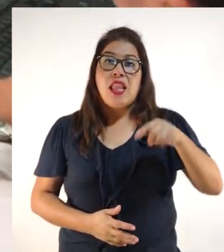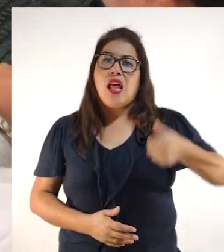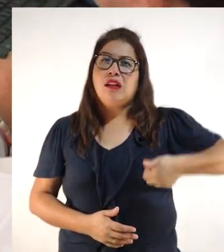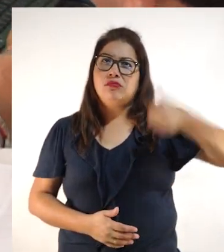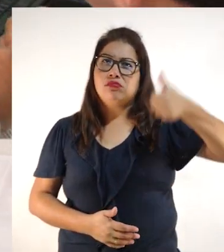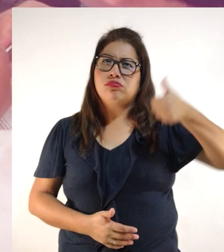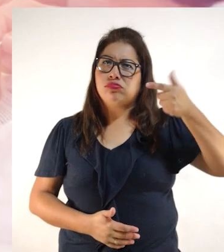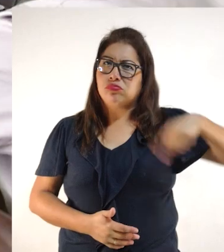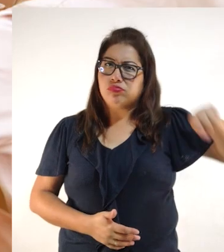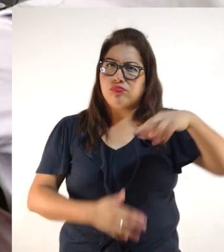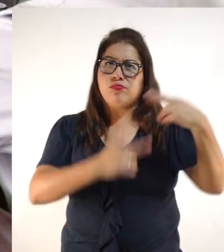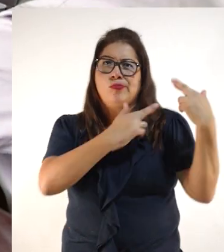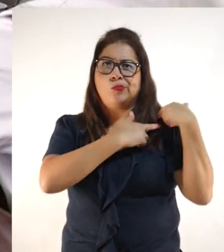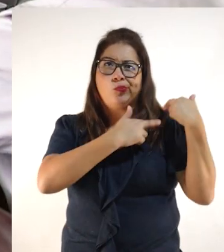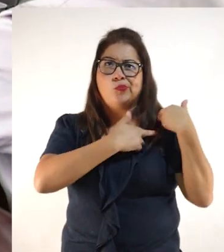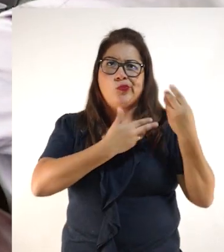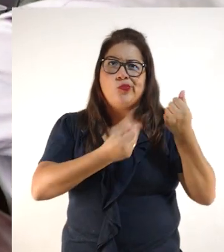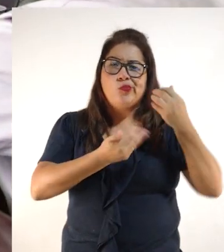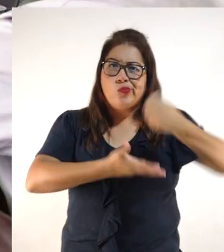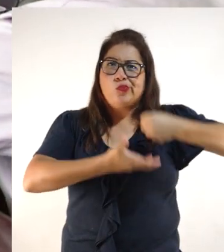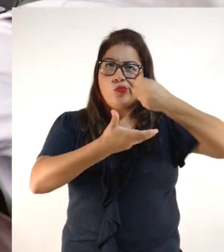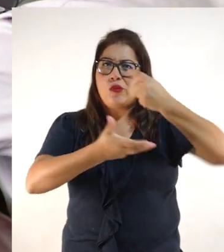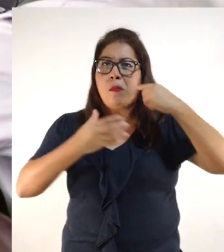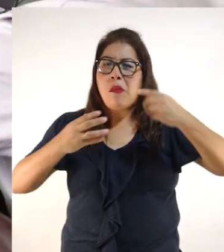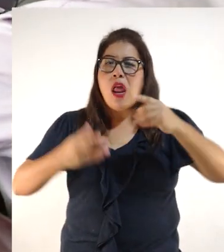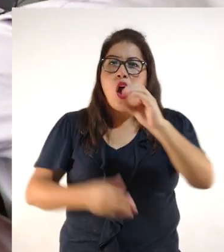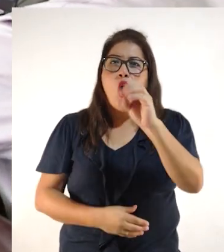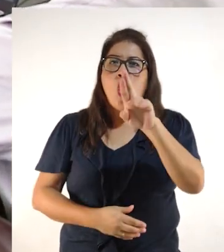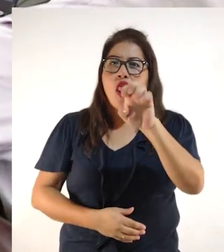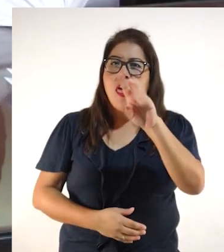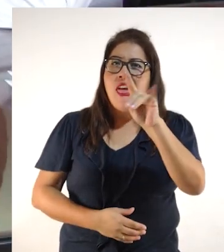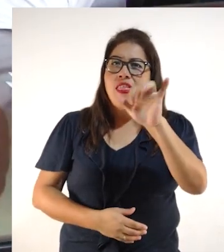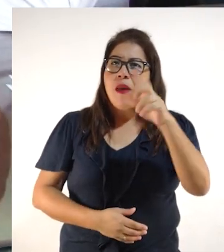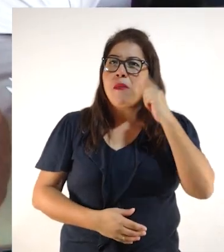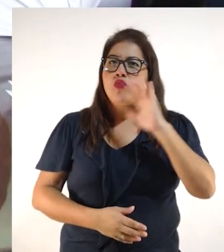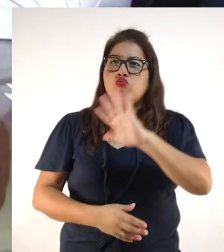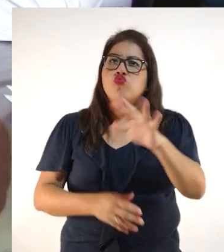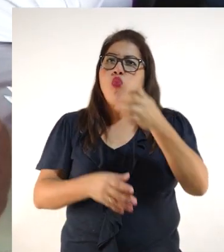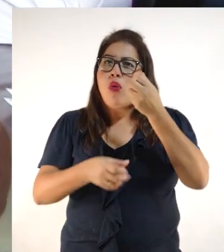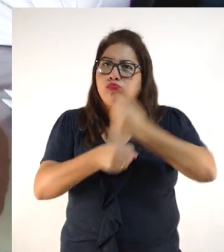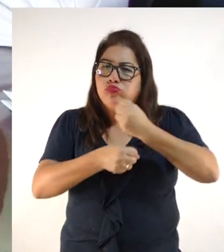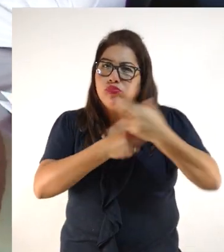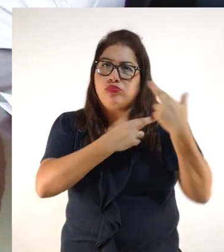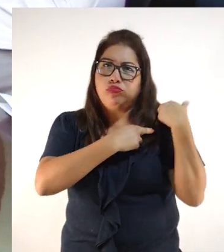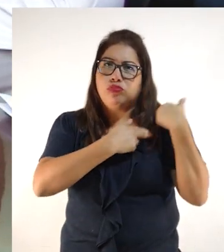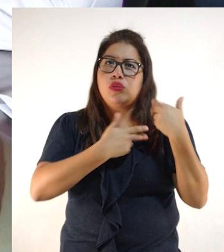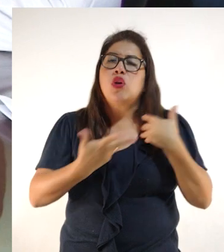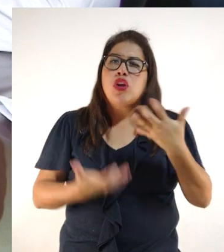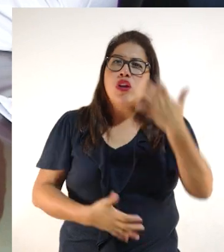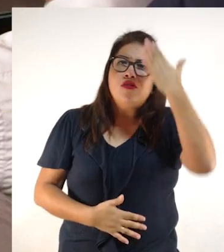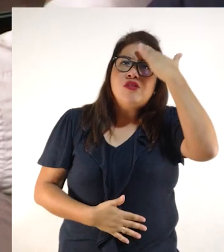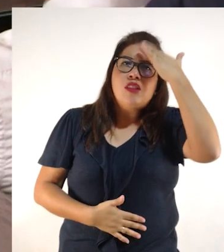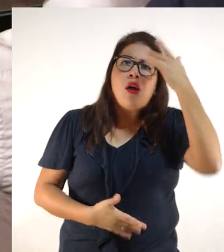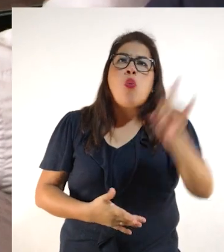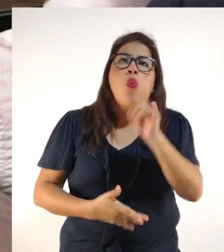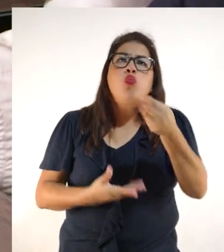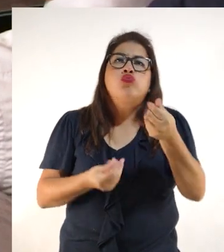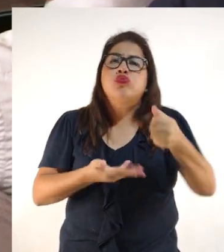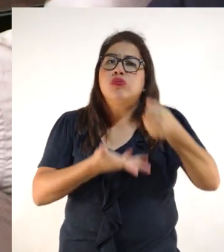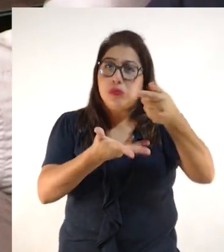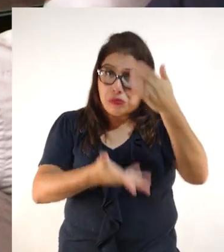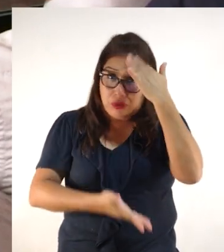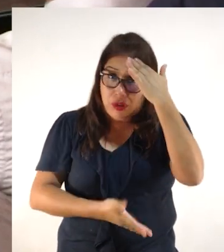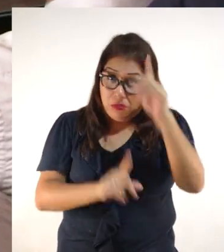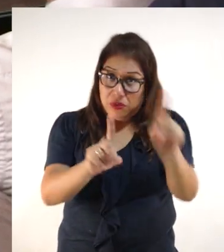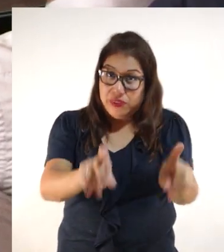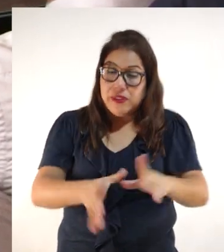Las gerencias no han asignado el recurso a Loredis para que esta funcione. Me gustaría saber en qué actividad presupuestal están manejando los recursos. ¿Tiene conocimiento